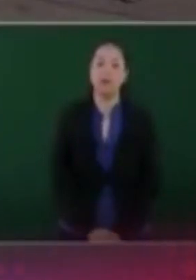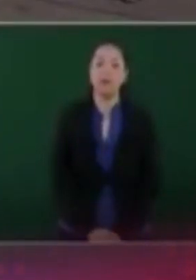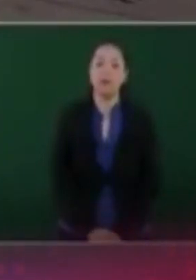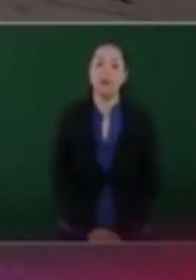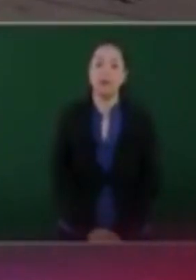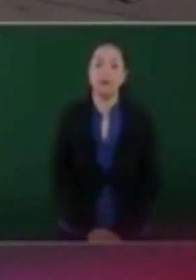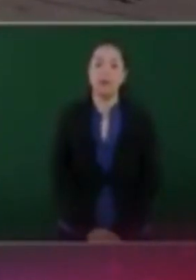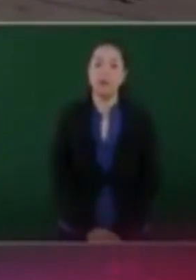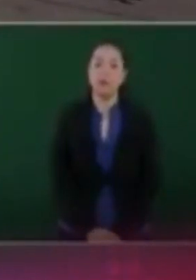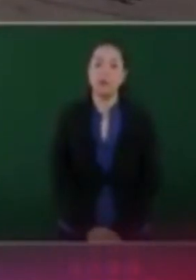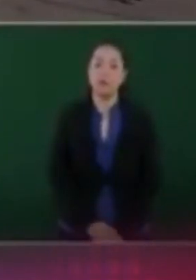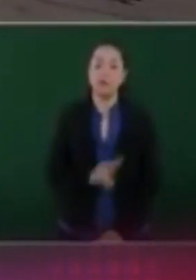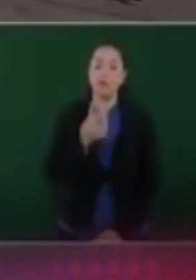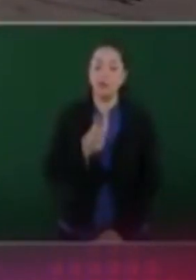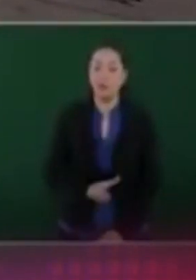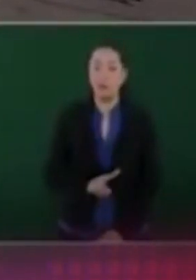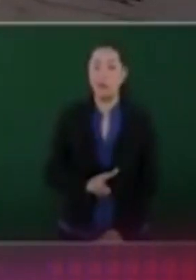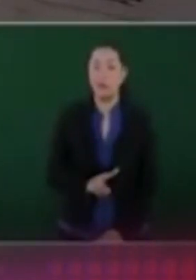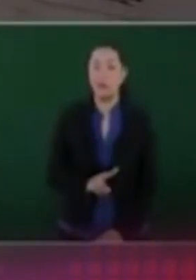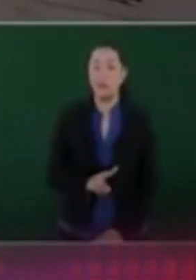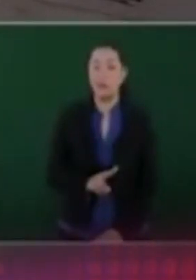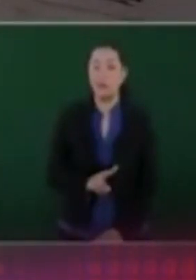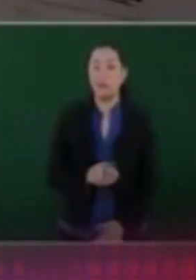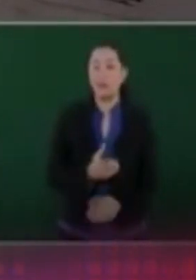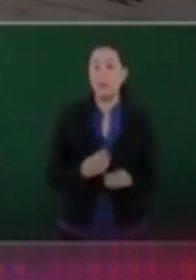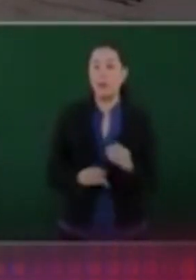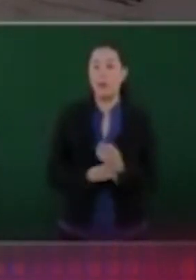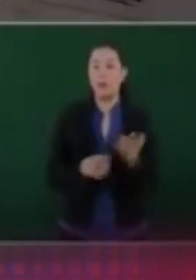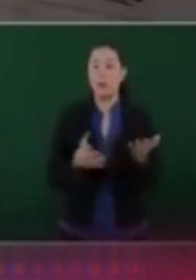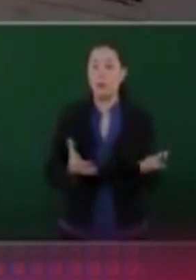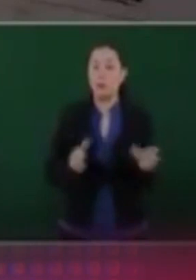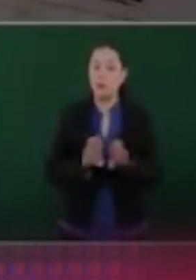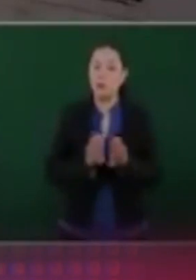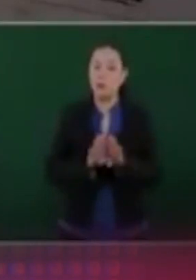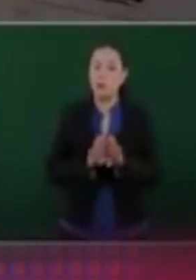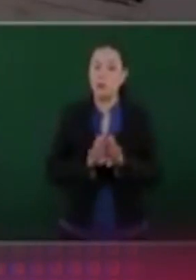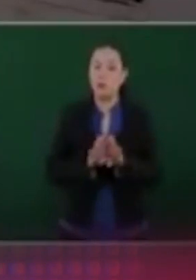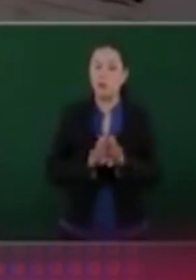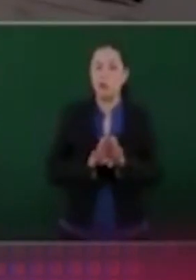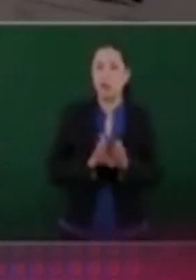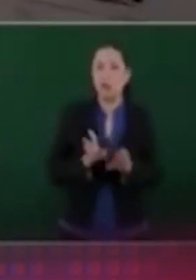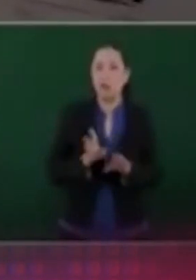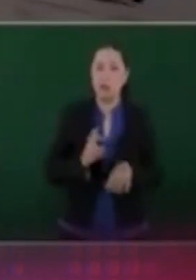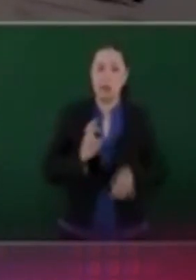fue un acto autoritario